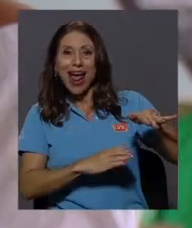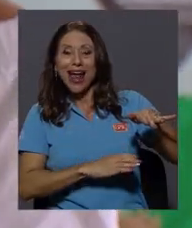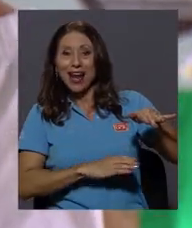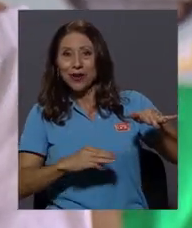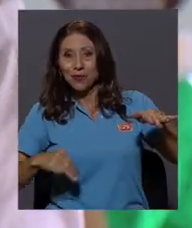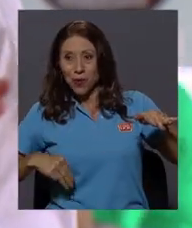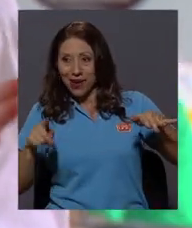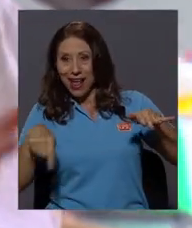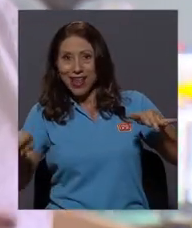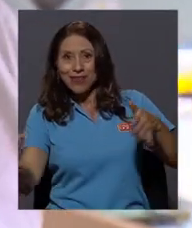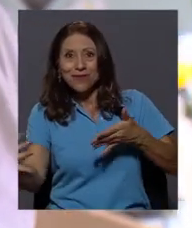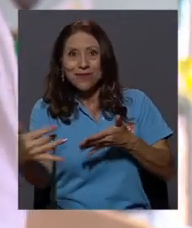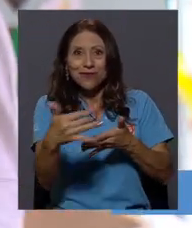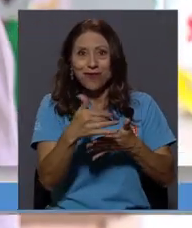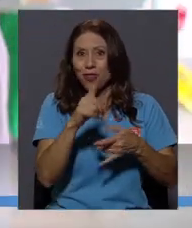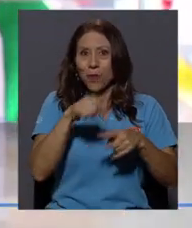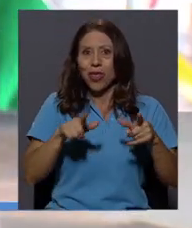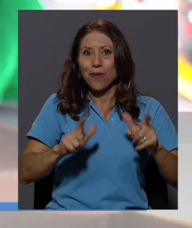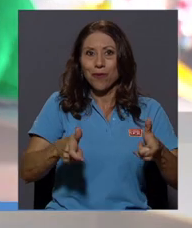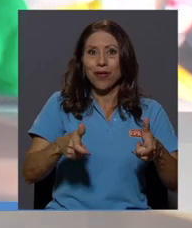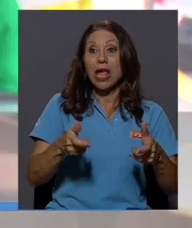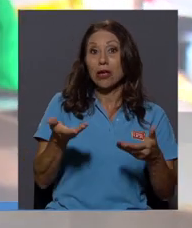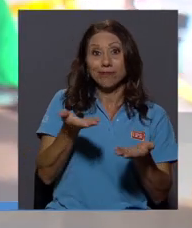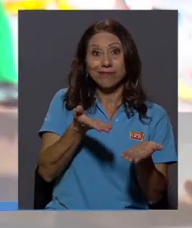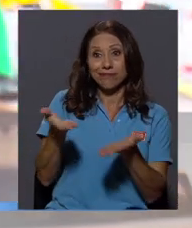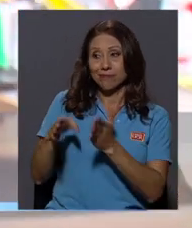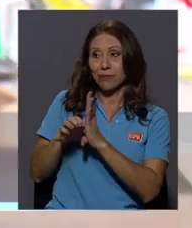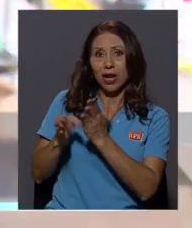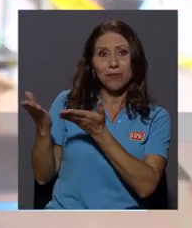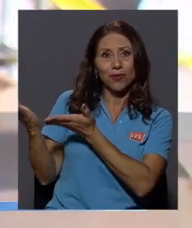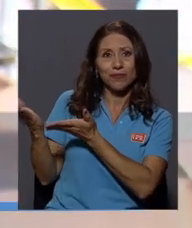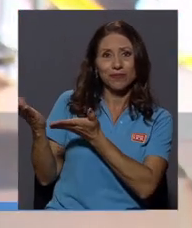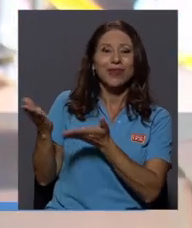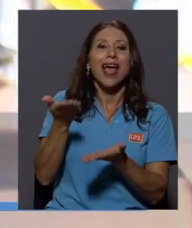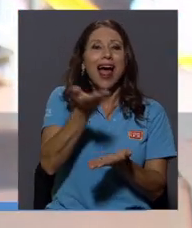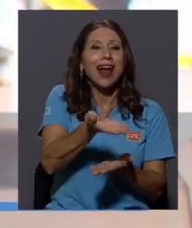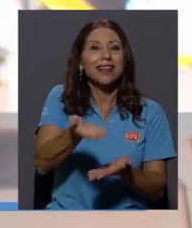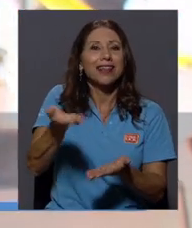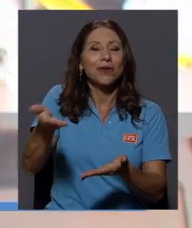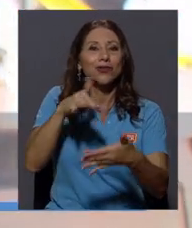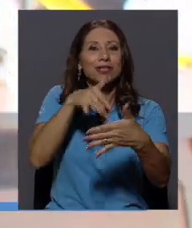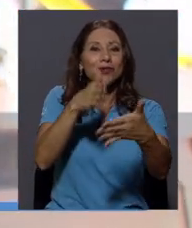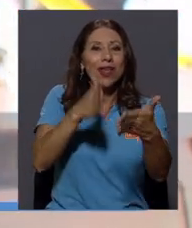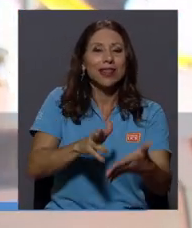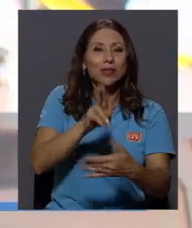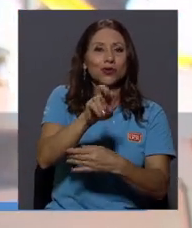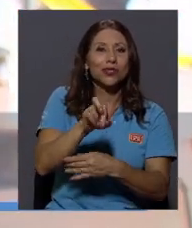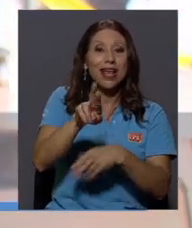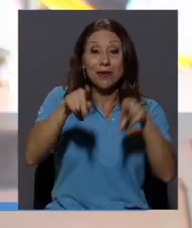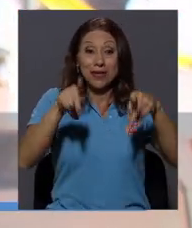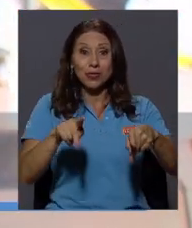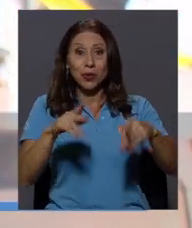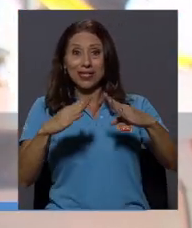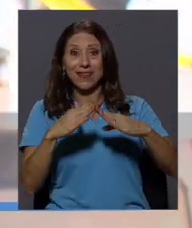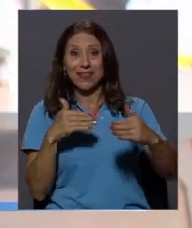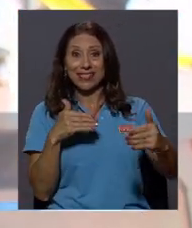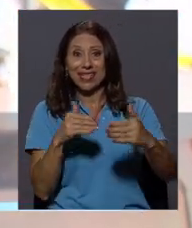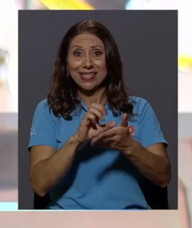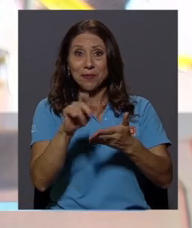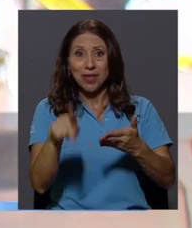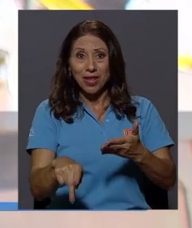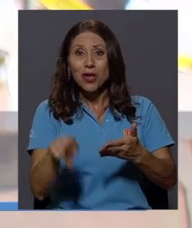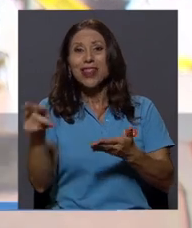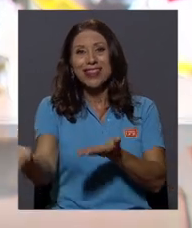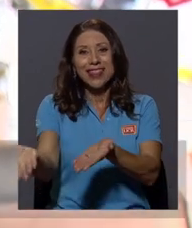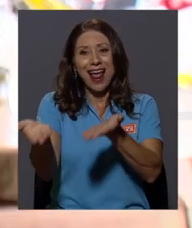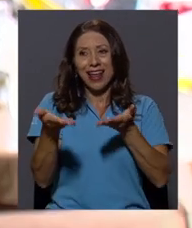Dispositivos electrónicos como estos fueron parte de los artículos que estudiantes de la UCR y vecinos de Montes de Oca trajeron a la